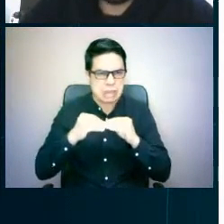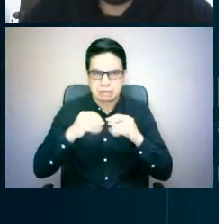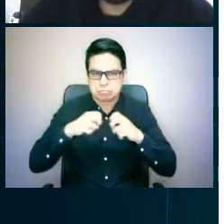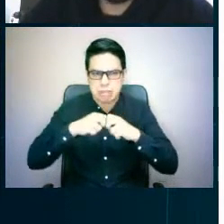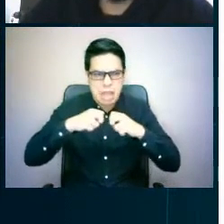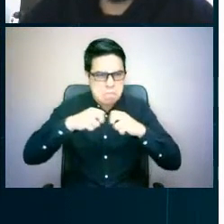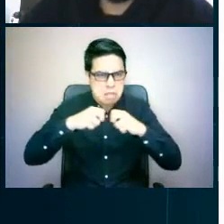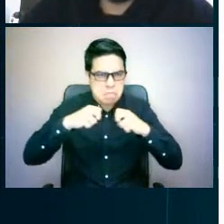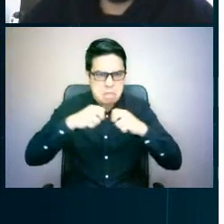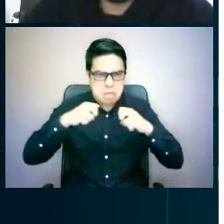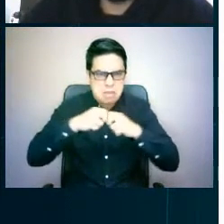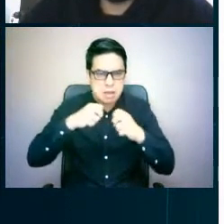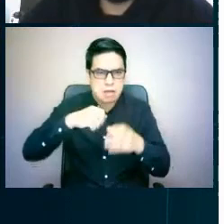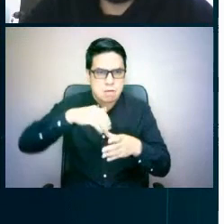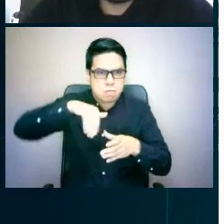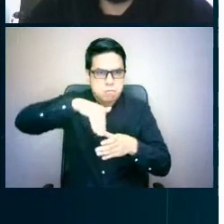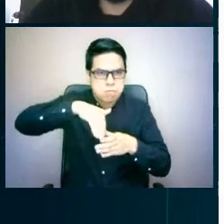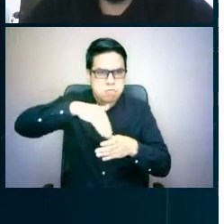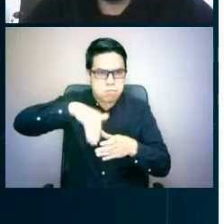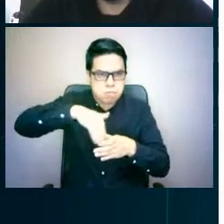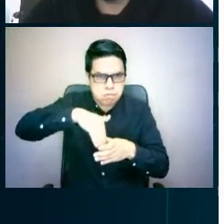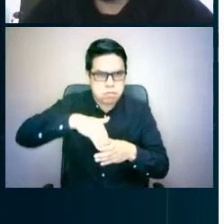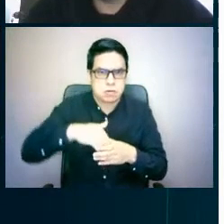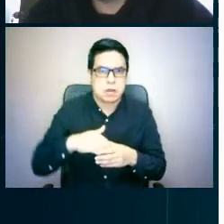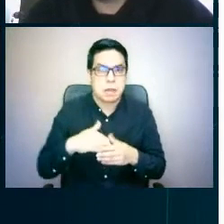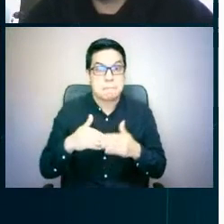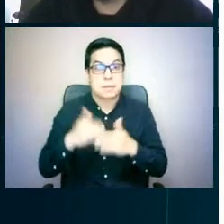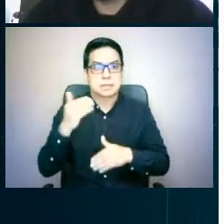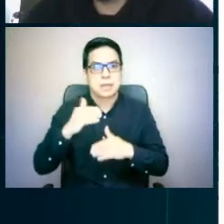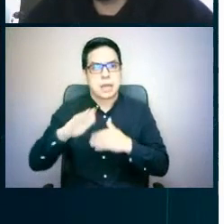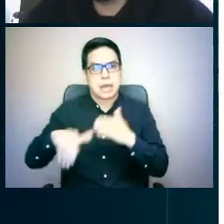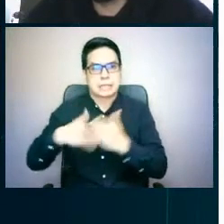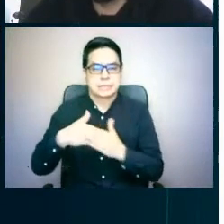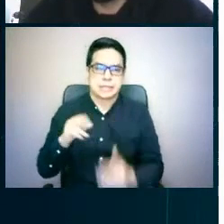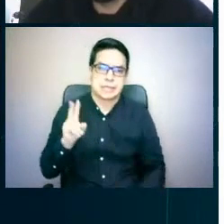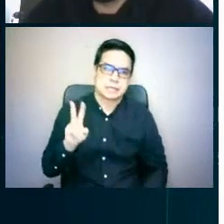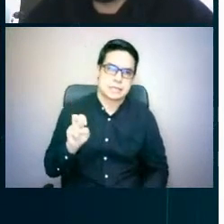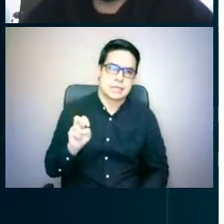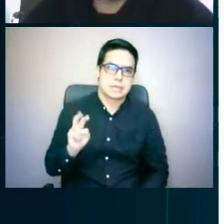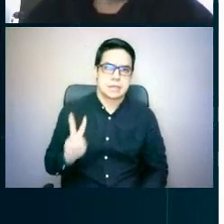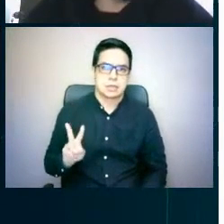vacío que sería para los 72,5 kilovoltios.